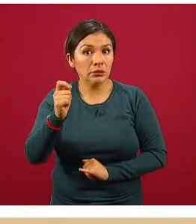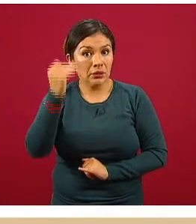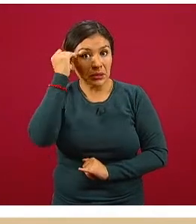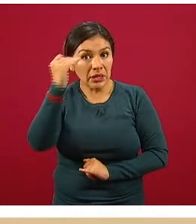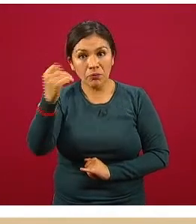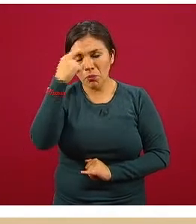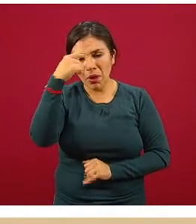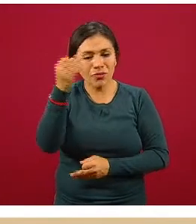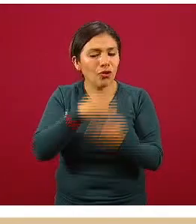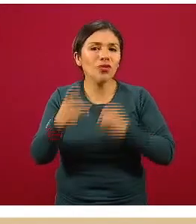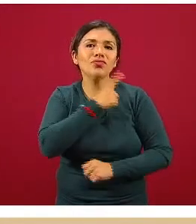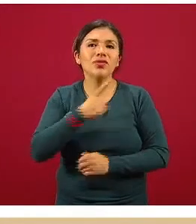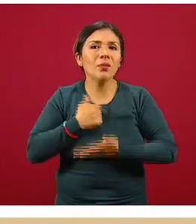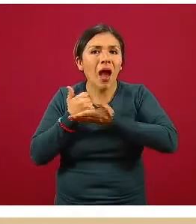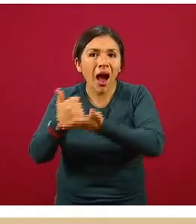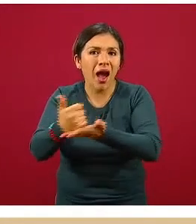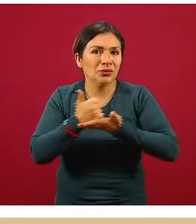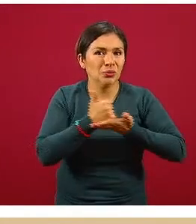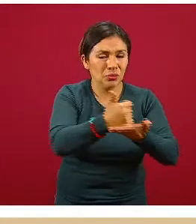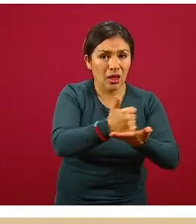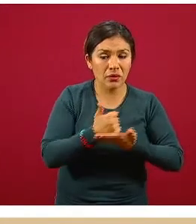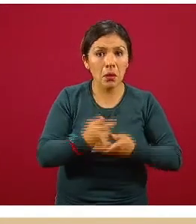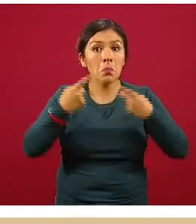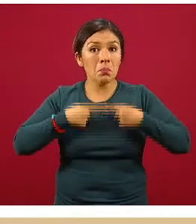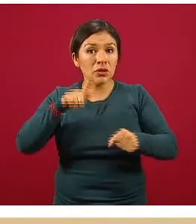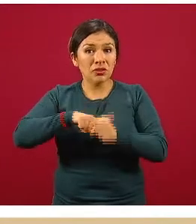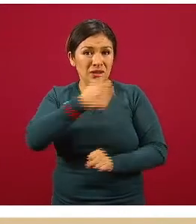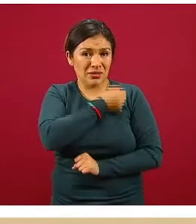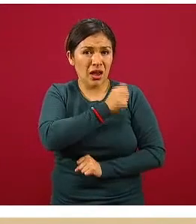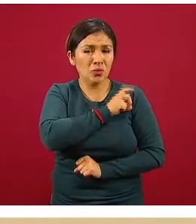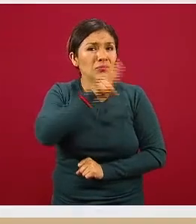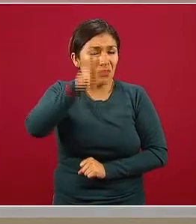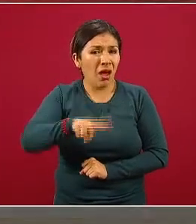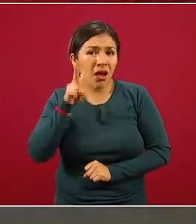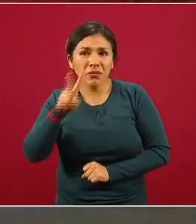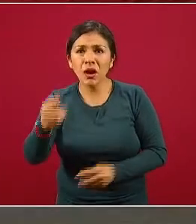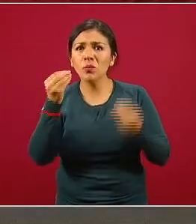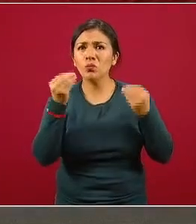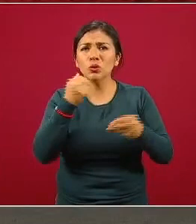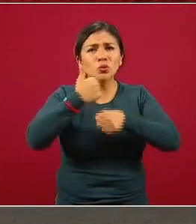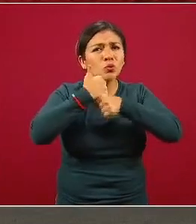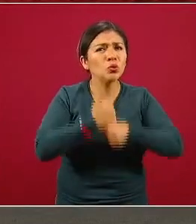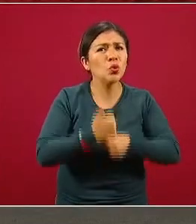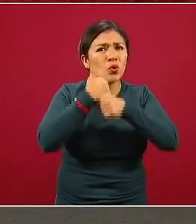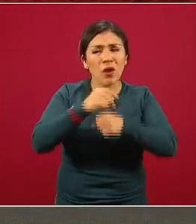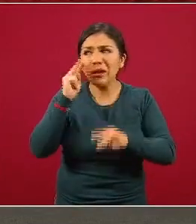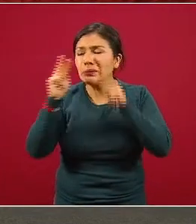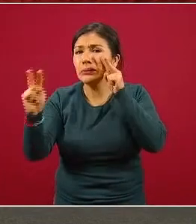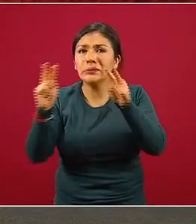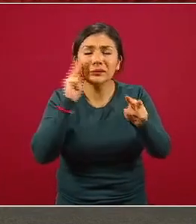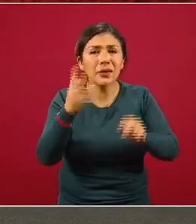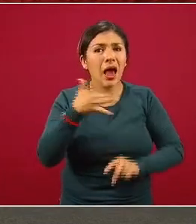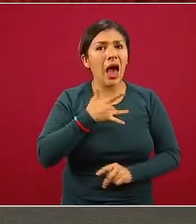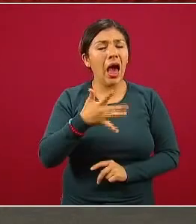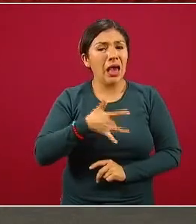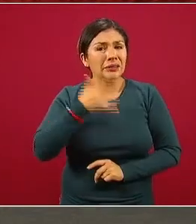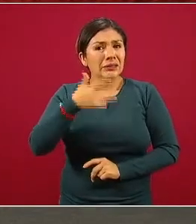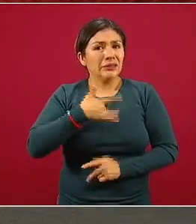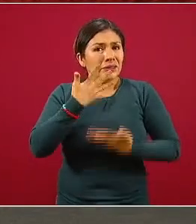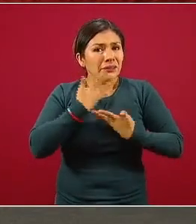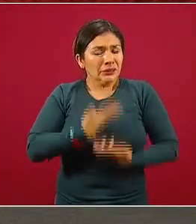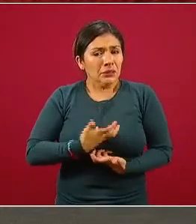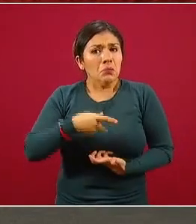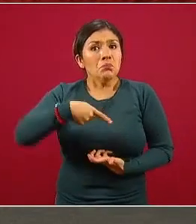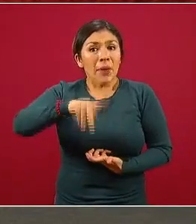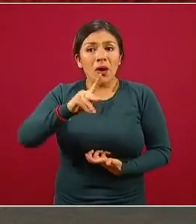de cooperar. El personal de salud, a pesar de todo el sufrimiento que puede experimentar, busca ayuda